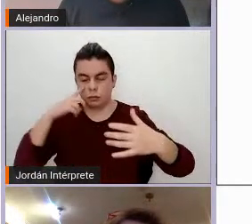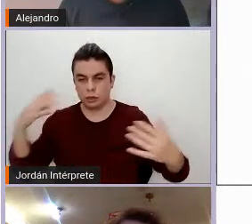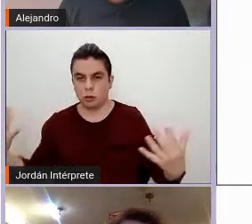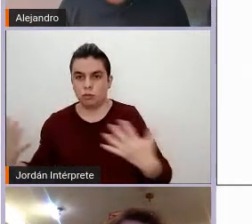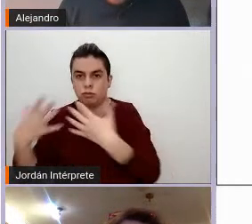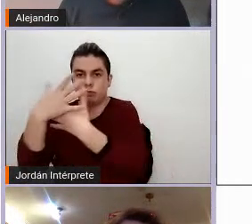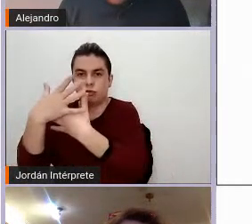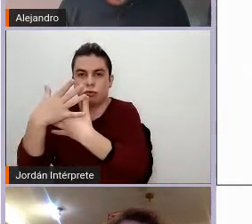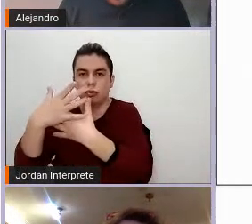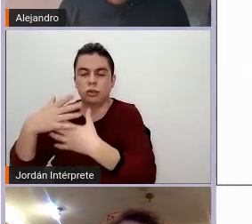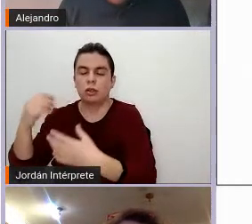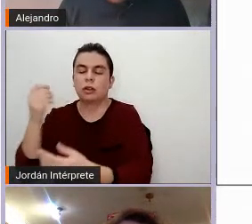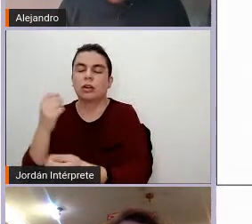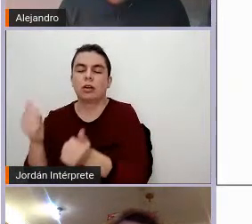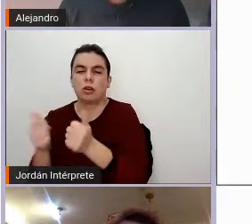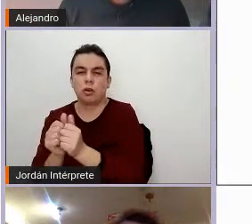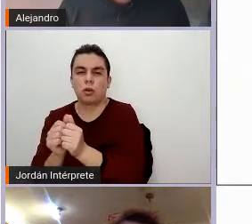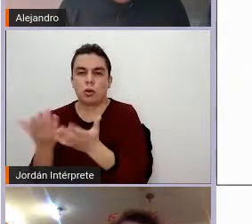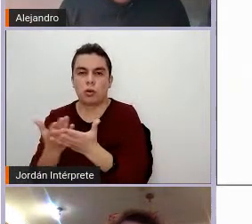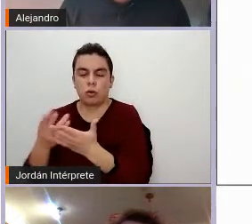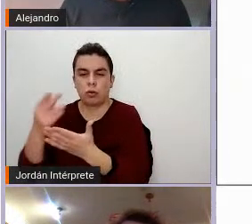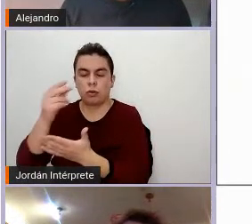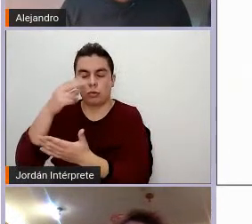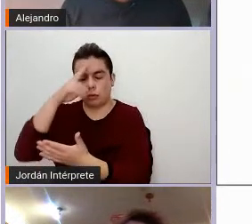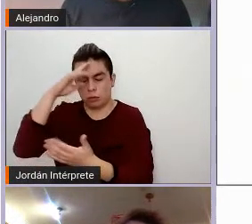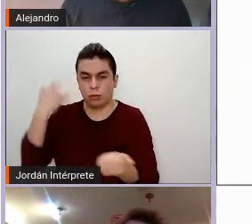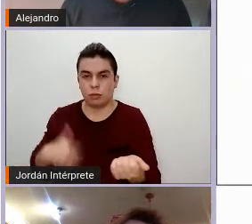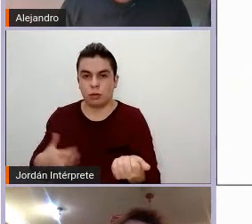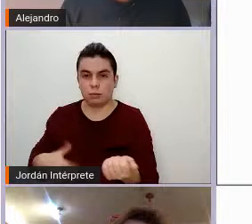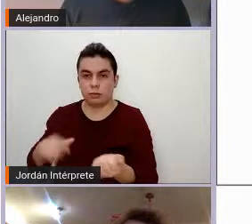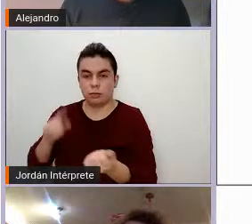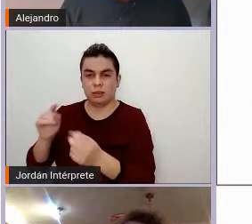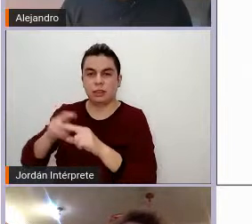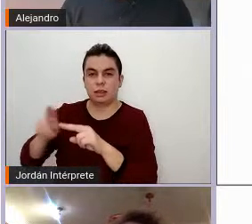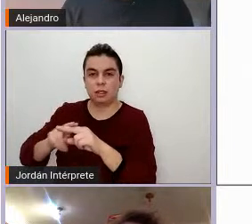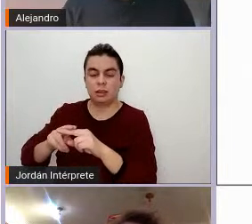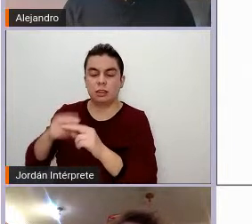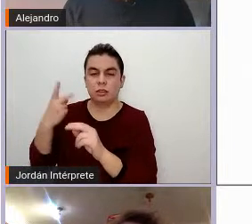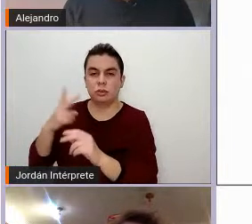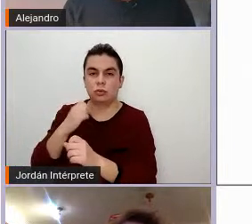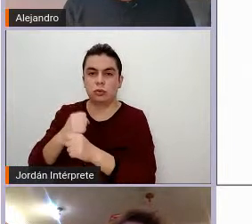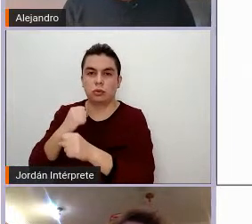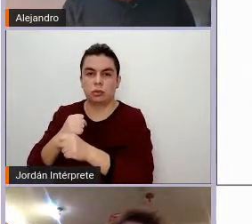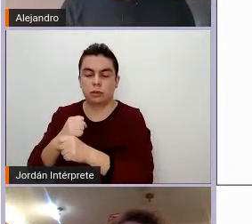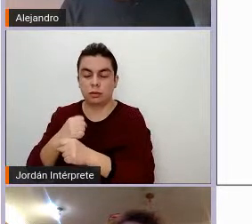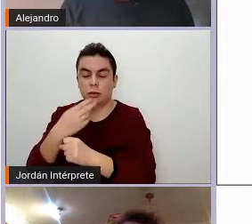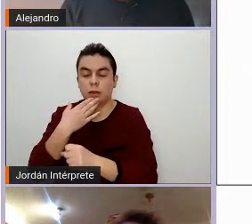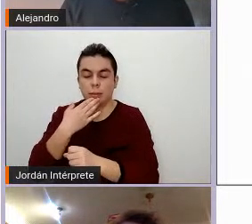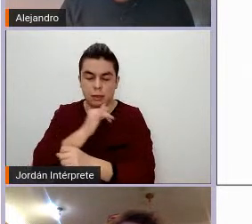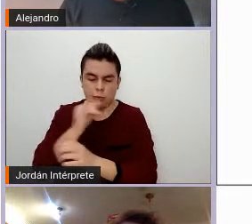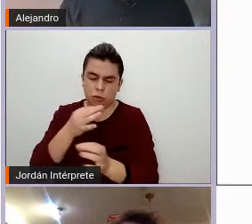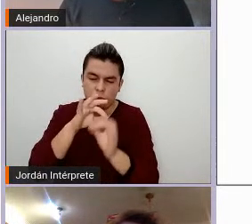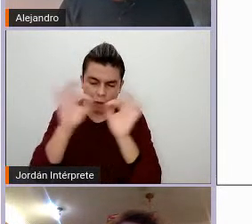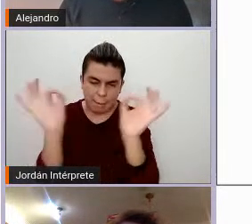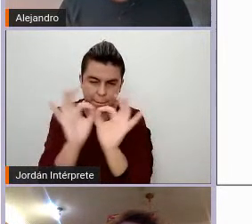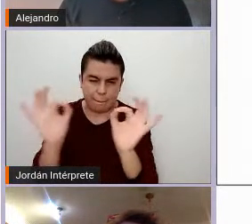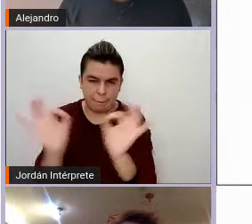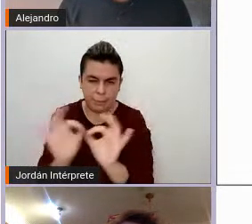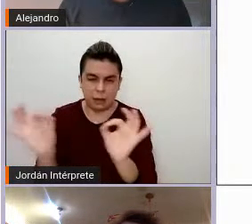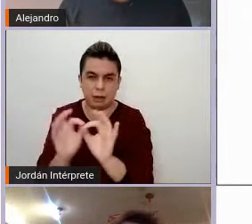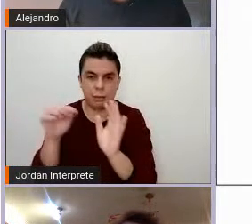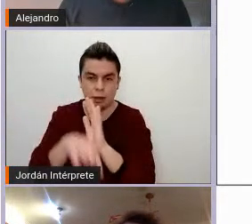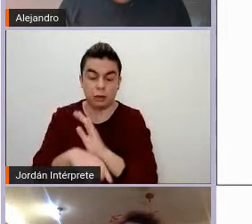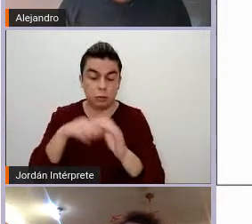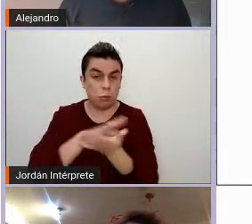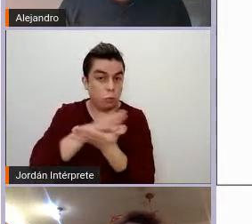también describe conceptos claves de su obra que espero exponer detalladamente a lo largo de esta presentación. Por ejemplo, Violeta